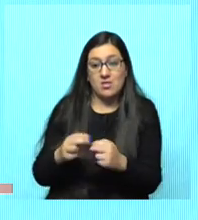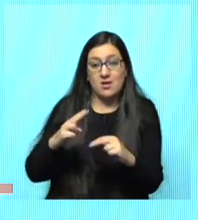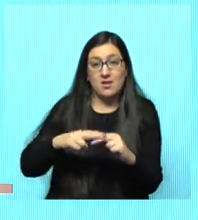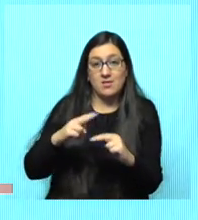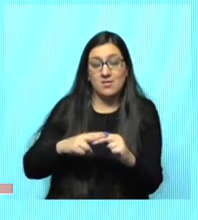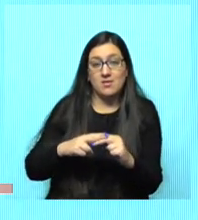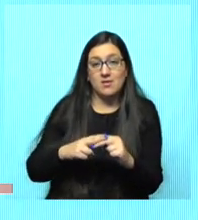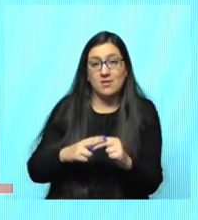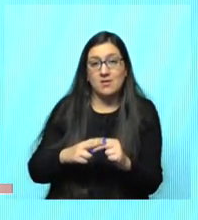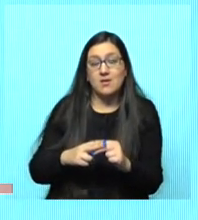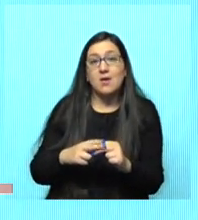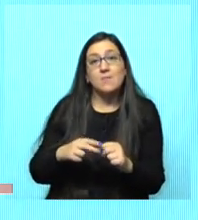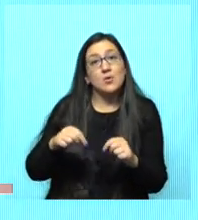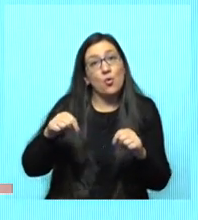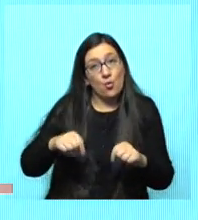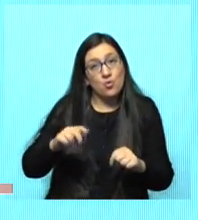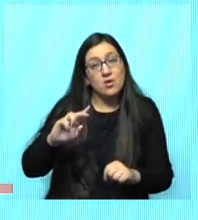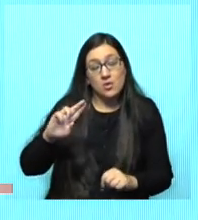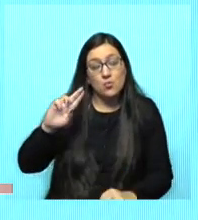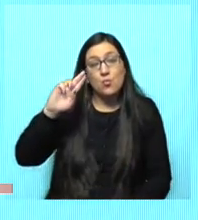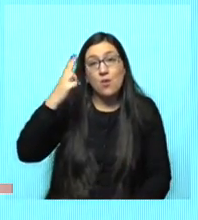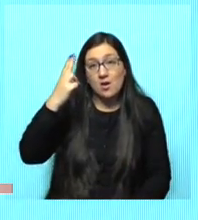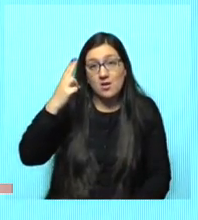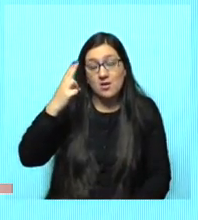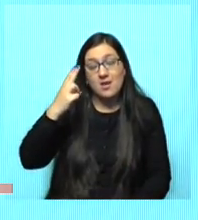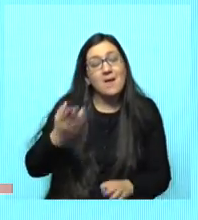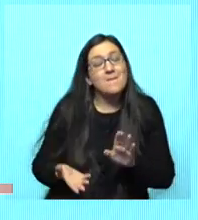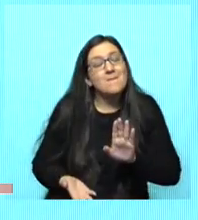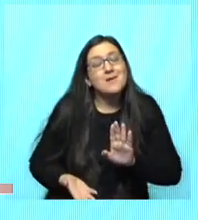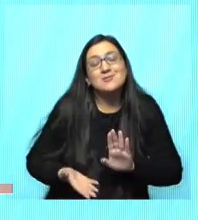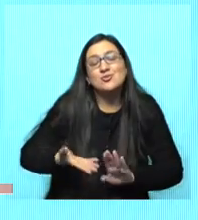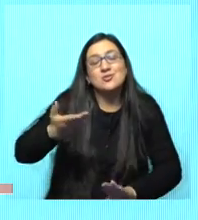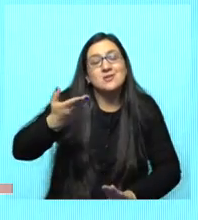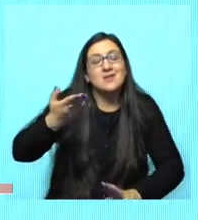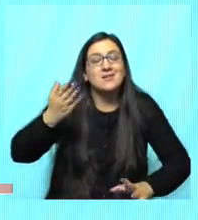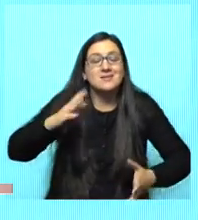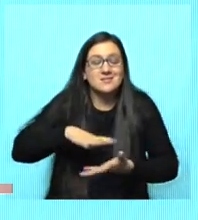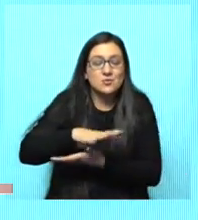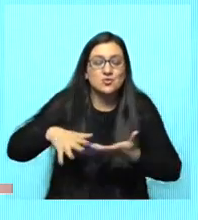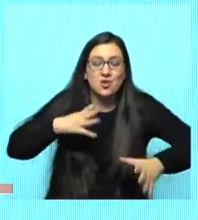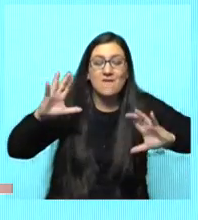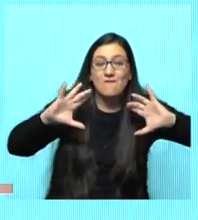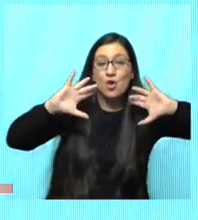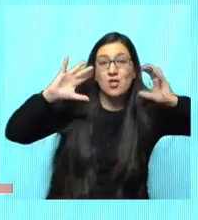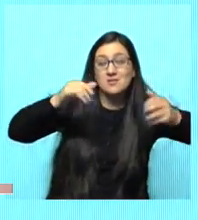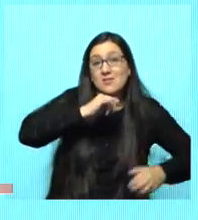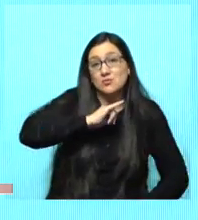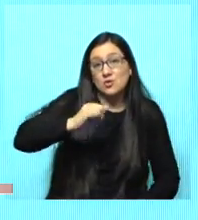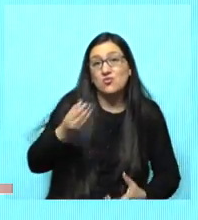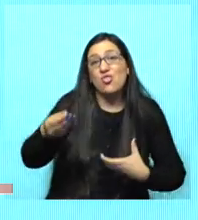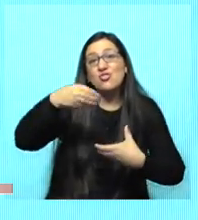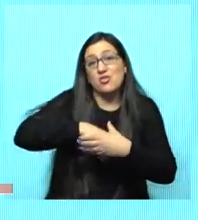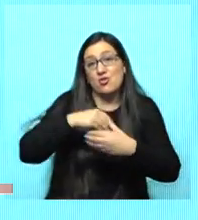nuestro país, es en la familia, donde lamentablemente el 91%, digamos, de los casos de violencia denunciados en Uruguay,